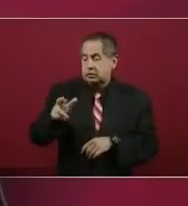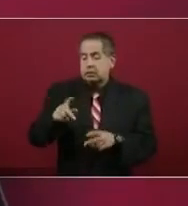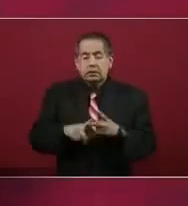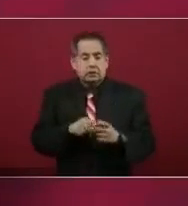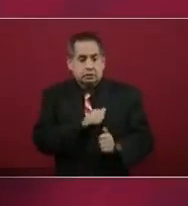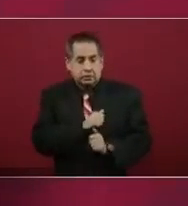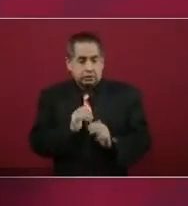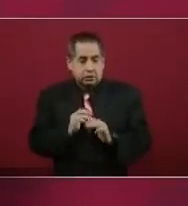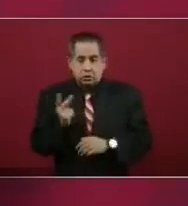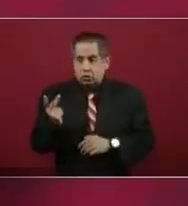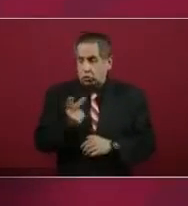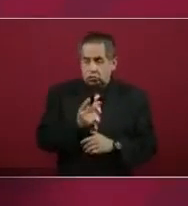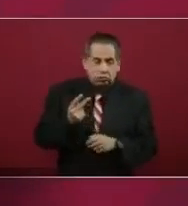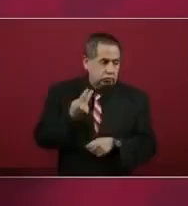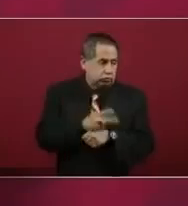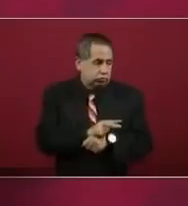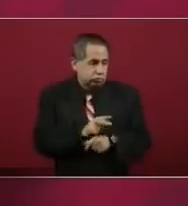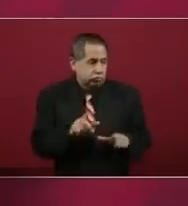Ejército.